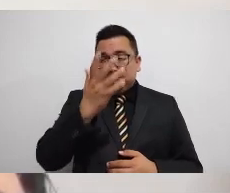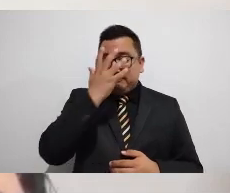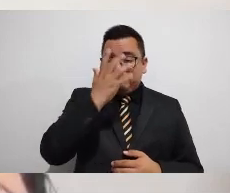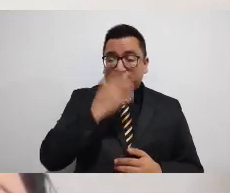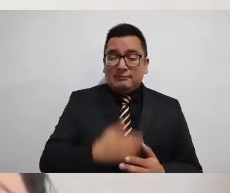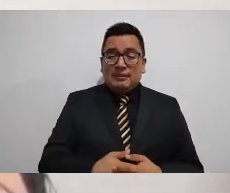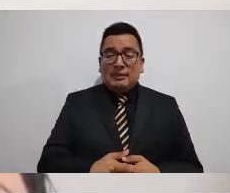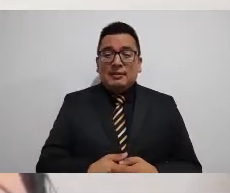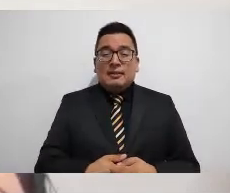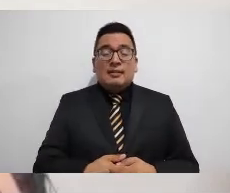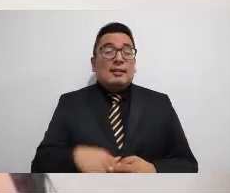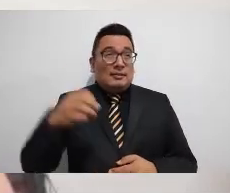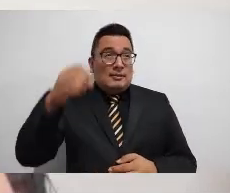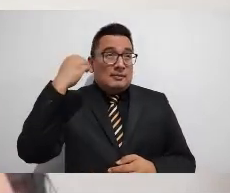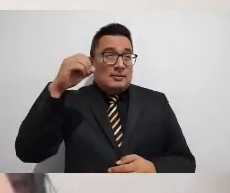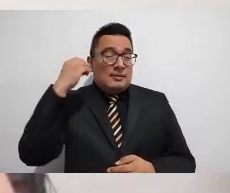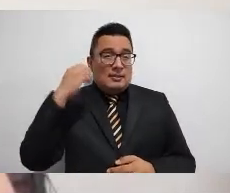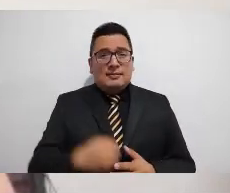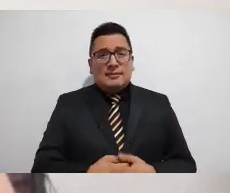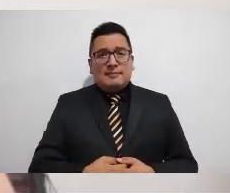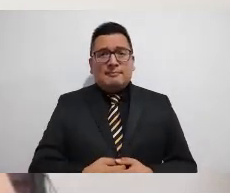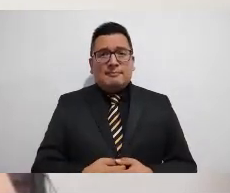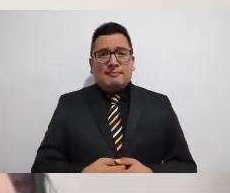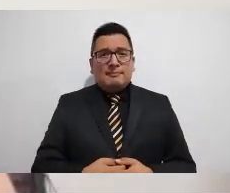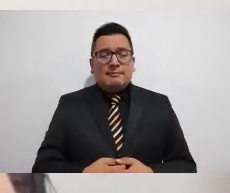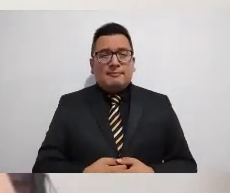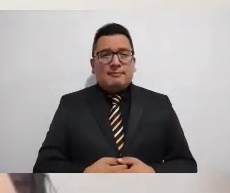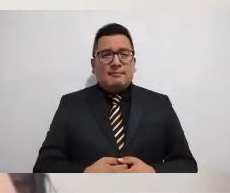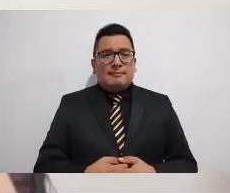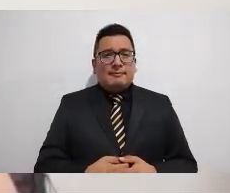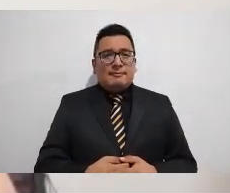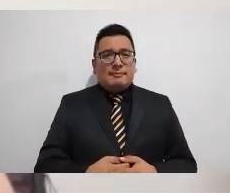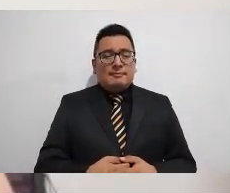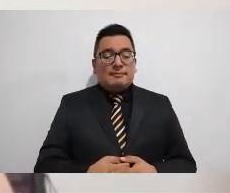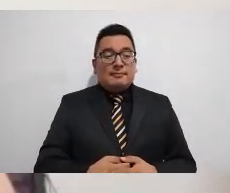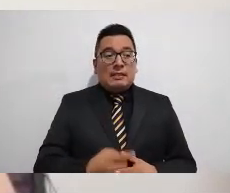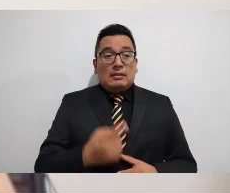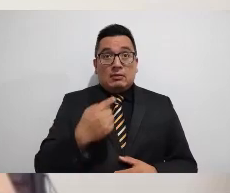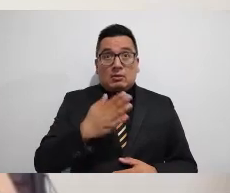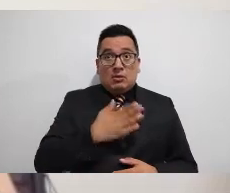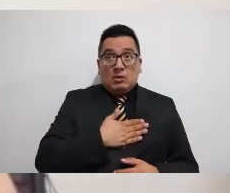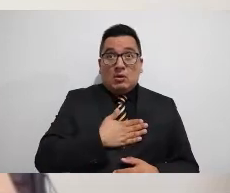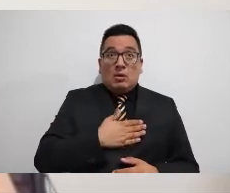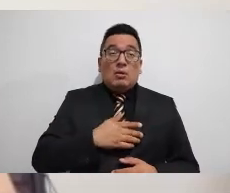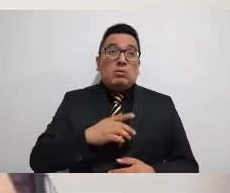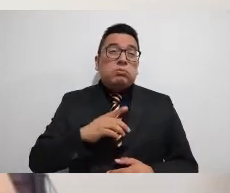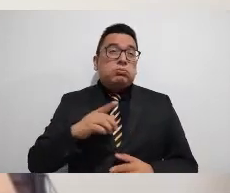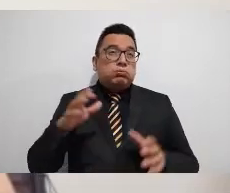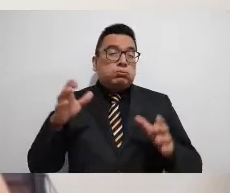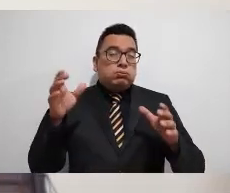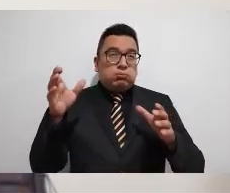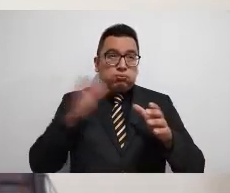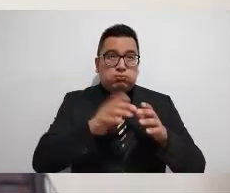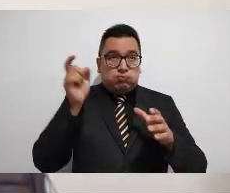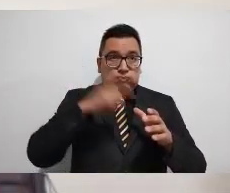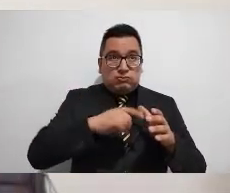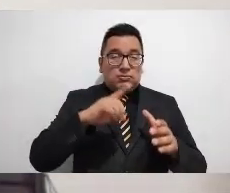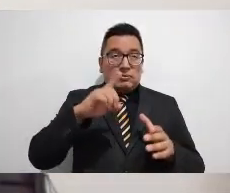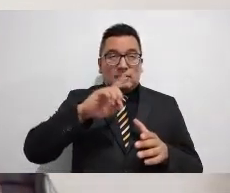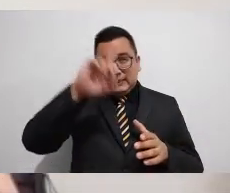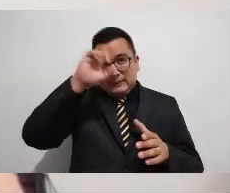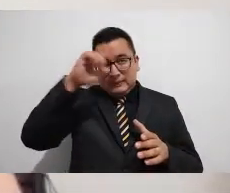vergonzoso en Oaxaca. En realidad, mira, yo aún no formaba parte del Consejo General, entonces